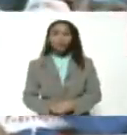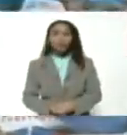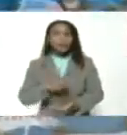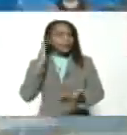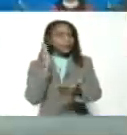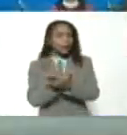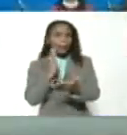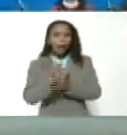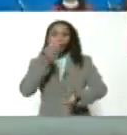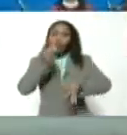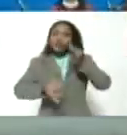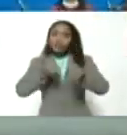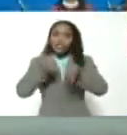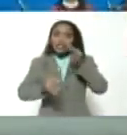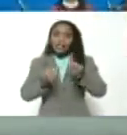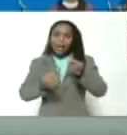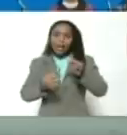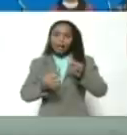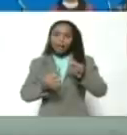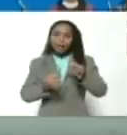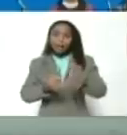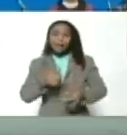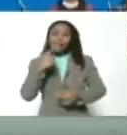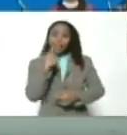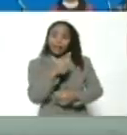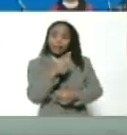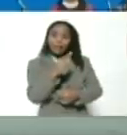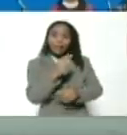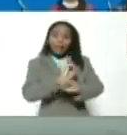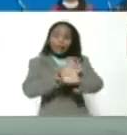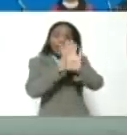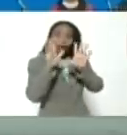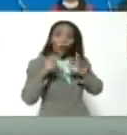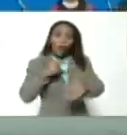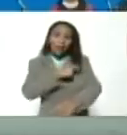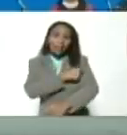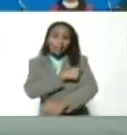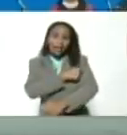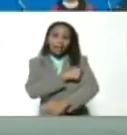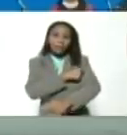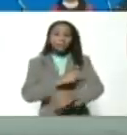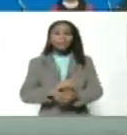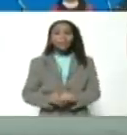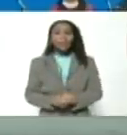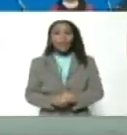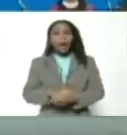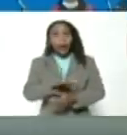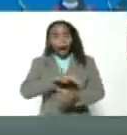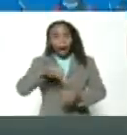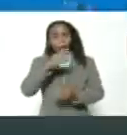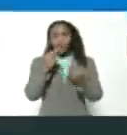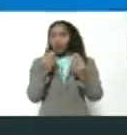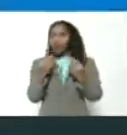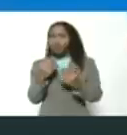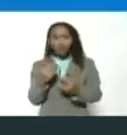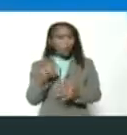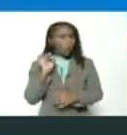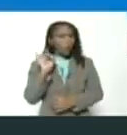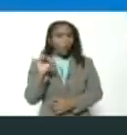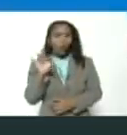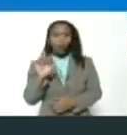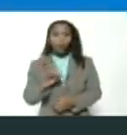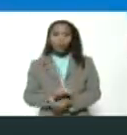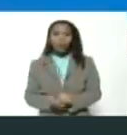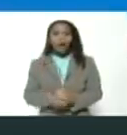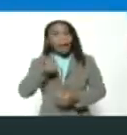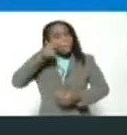Siempre la justicia será la que restañe las heridas que quedan en el alma de tanto dolor para